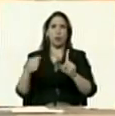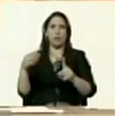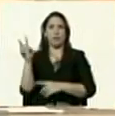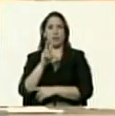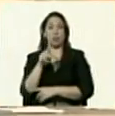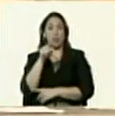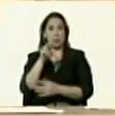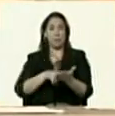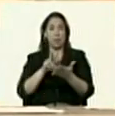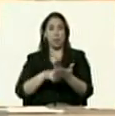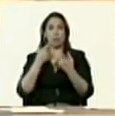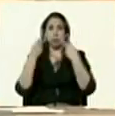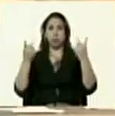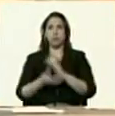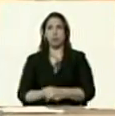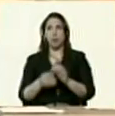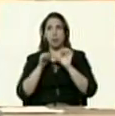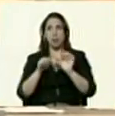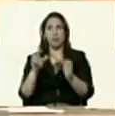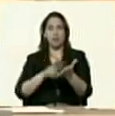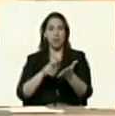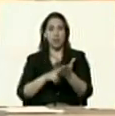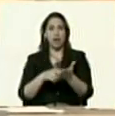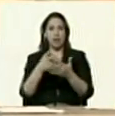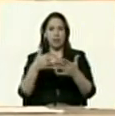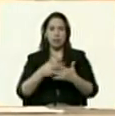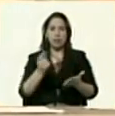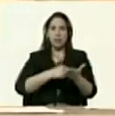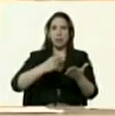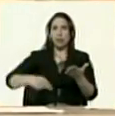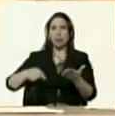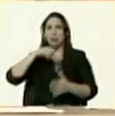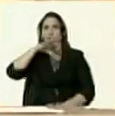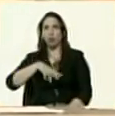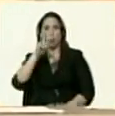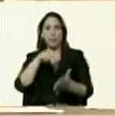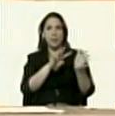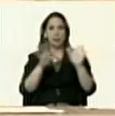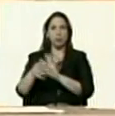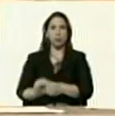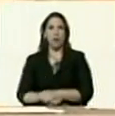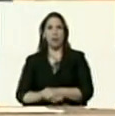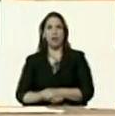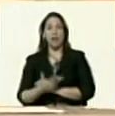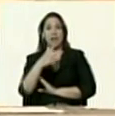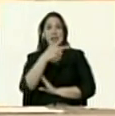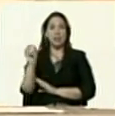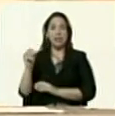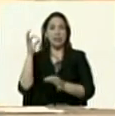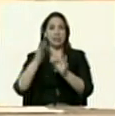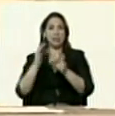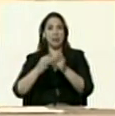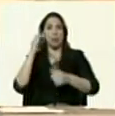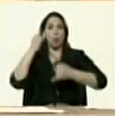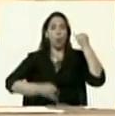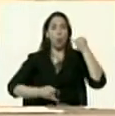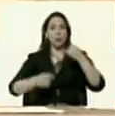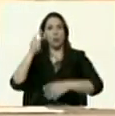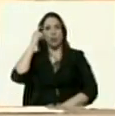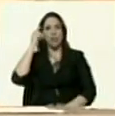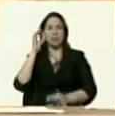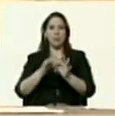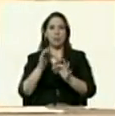verdad. Que quede la verdad escrita para la historia. 2019 lo digo. 30 de septiembre, último día de septiembre lo